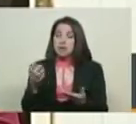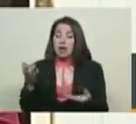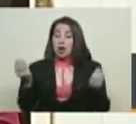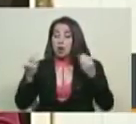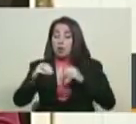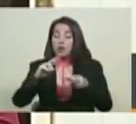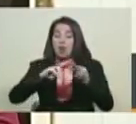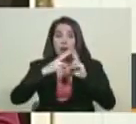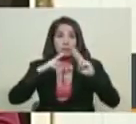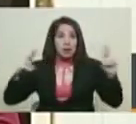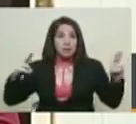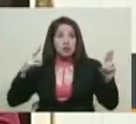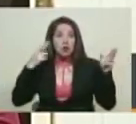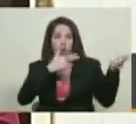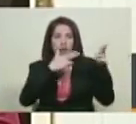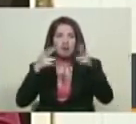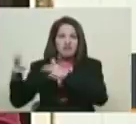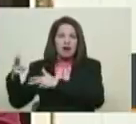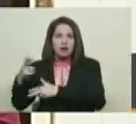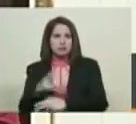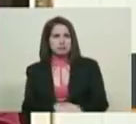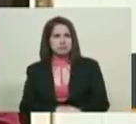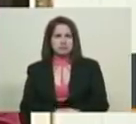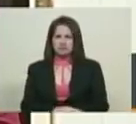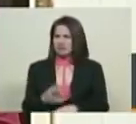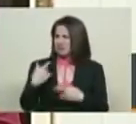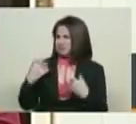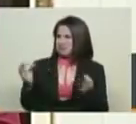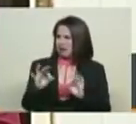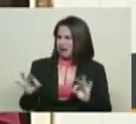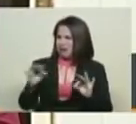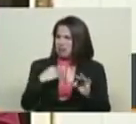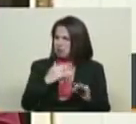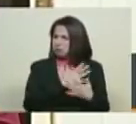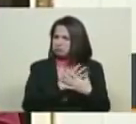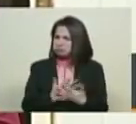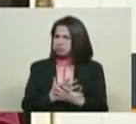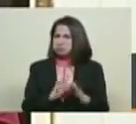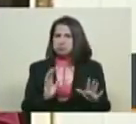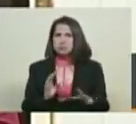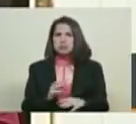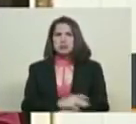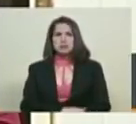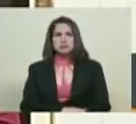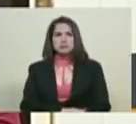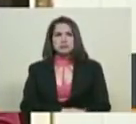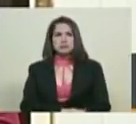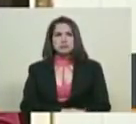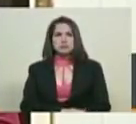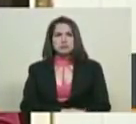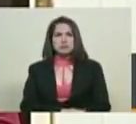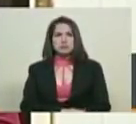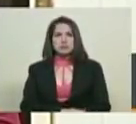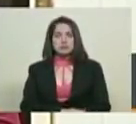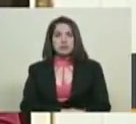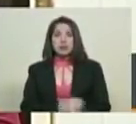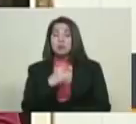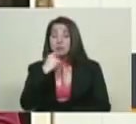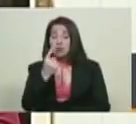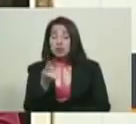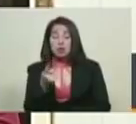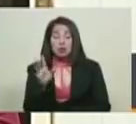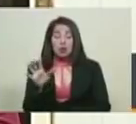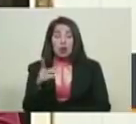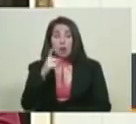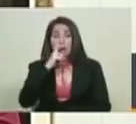FARC, no necesitaba halagarme nada. Yo lo hacía y lo hago por convicción. Me dijo, no, Maduro,